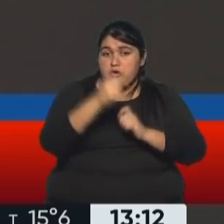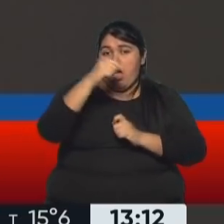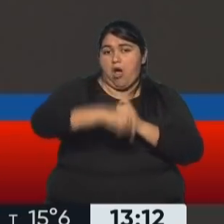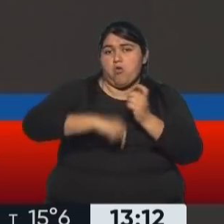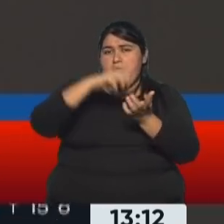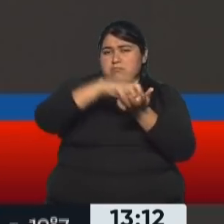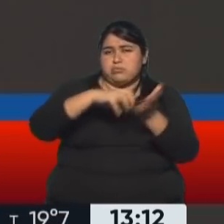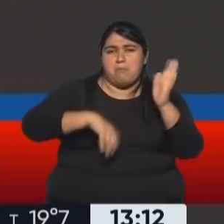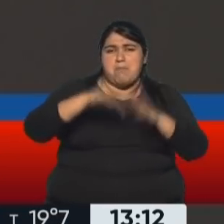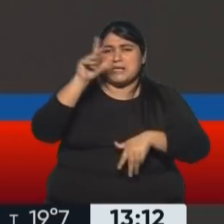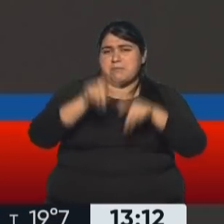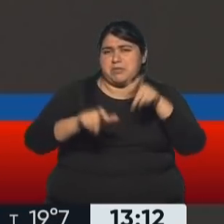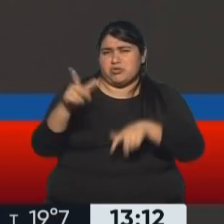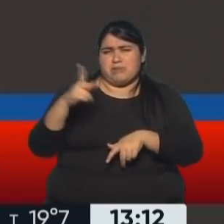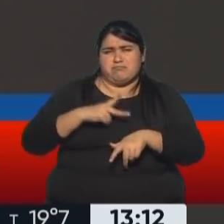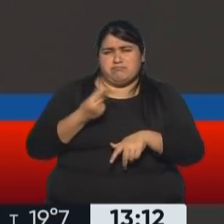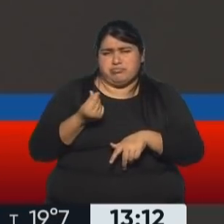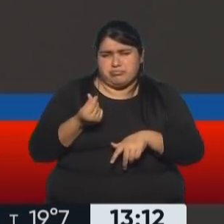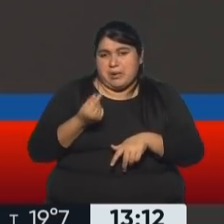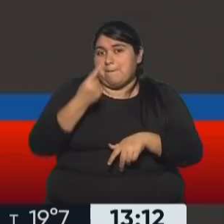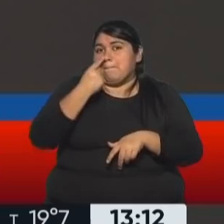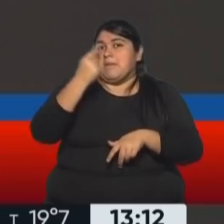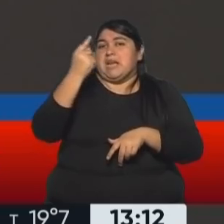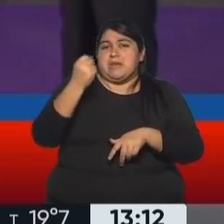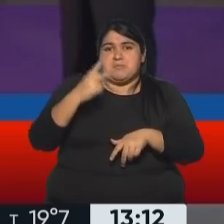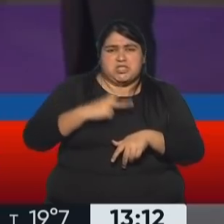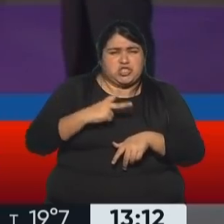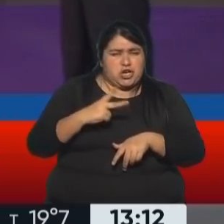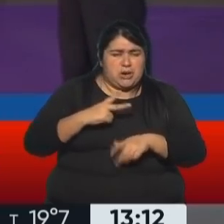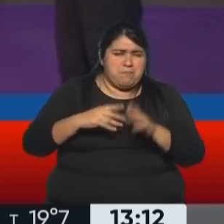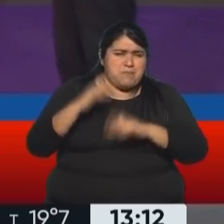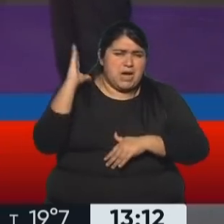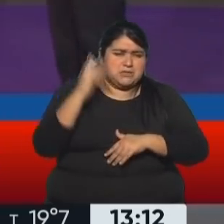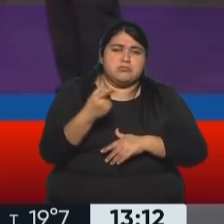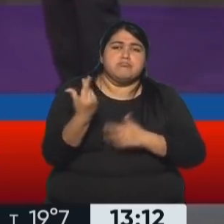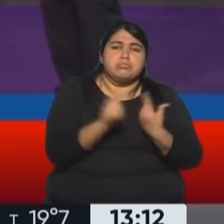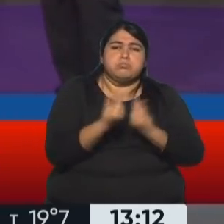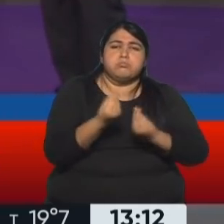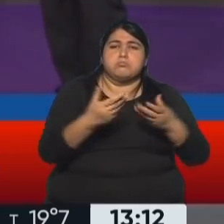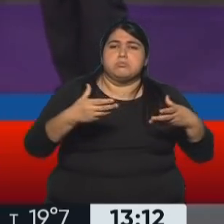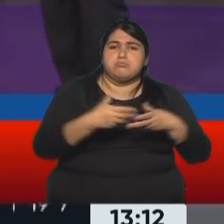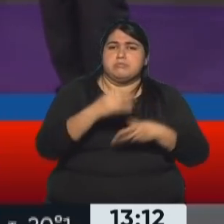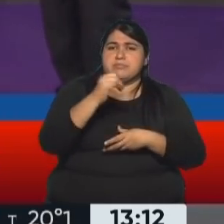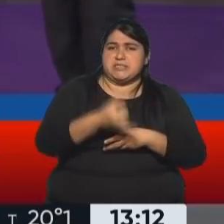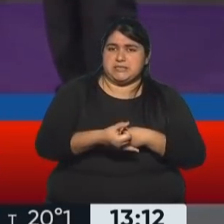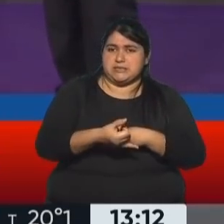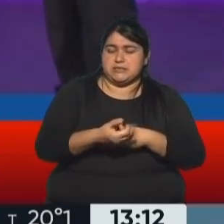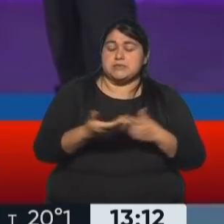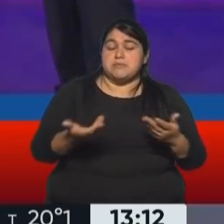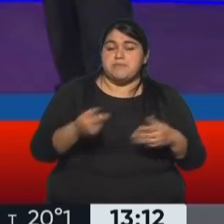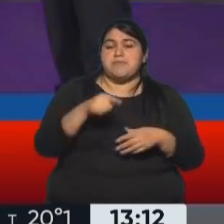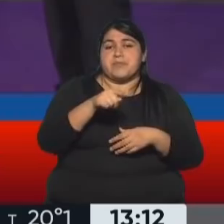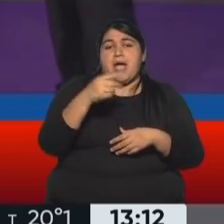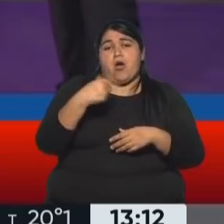donde hay más millonarios, más 1.000 millonarios, ¿no? Personas que tienen más de 1.000 millones de dólares representados dentro. Hay, por supuesto,